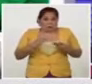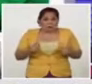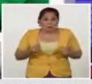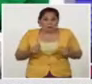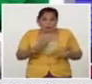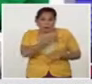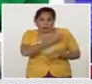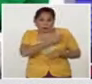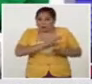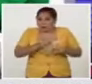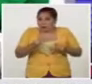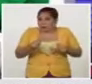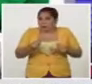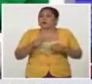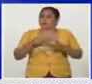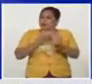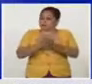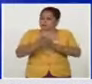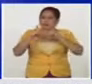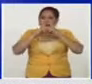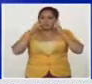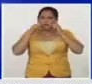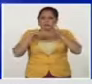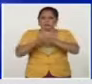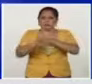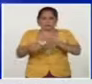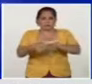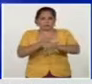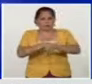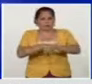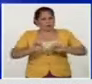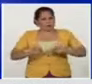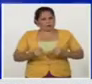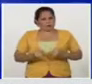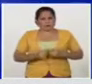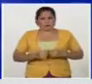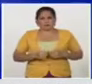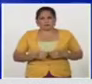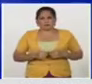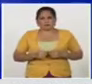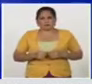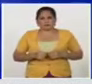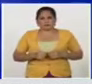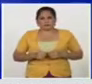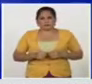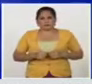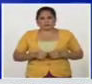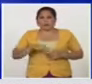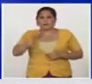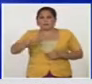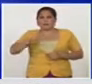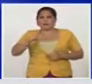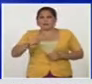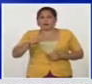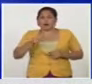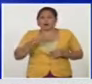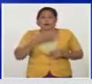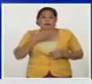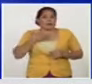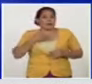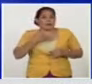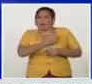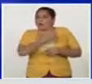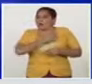más adelante quizás, pero ahora tienes que seguir protegiéndose. Muchas personas esperanzadas con la vacuna. De